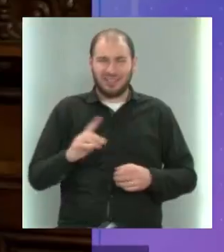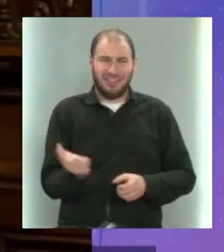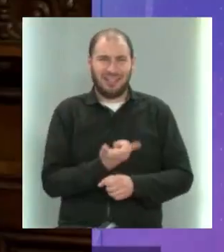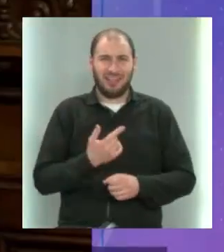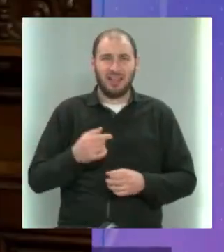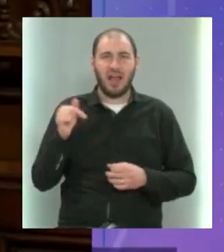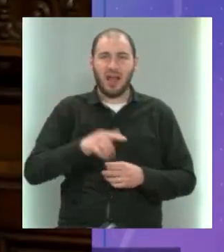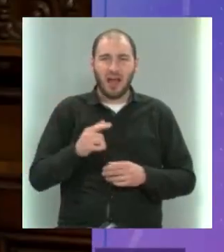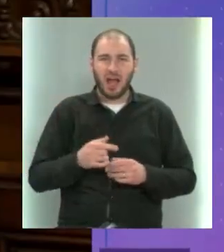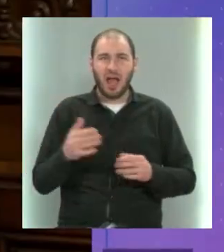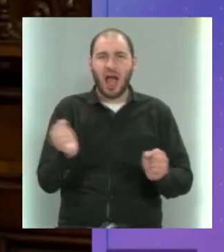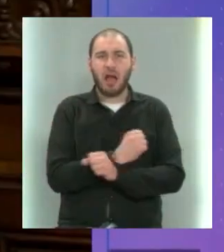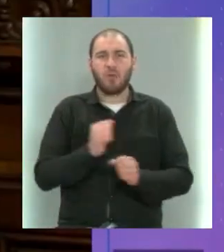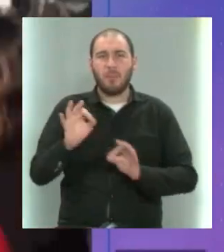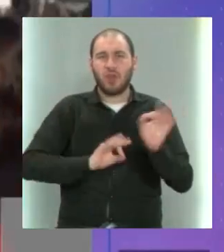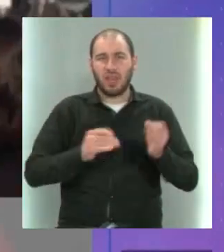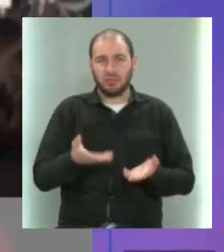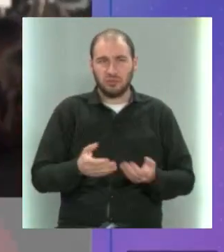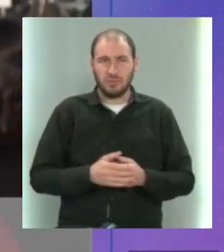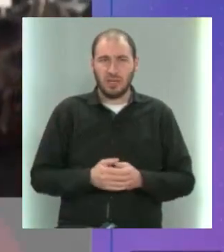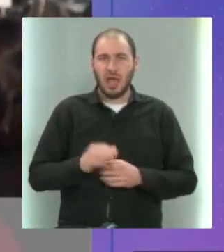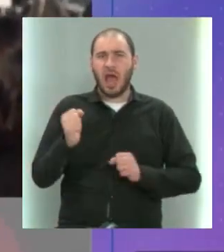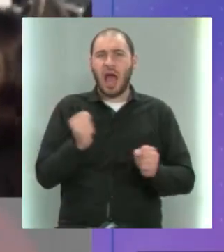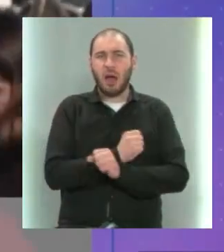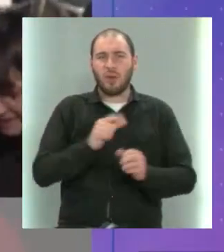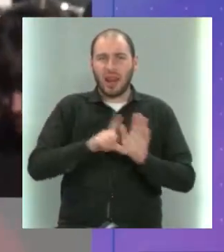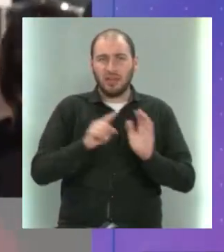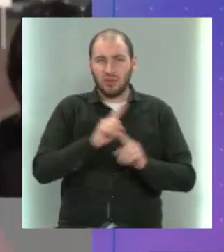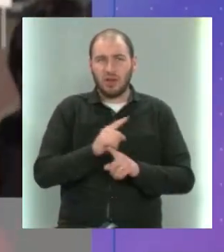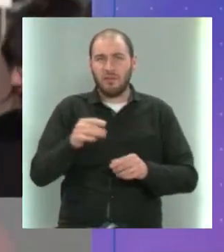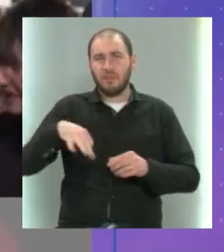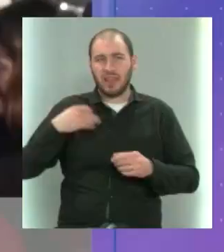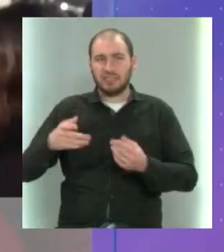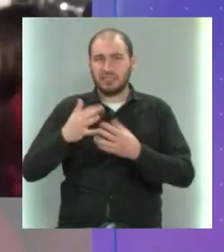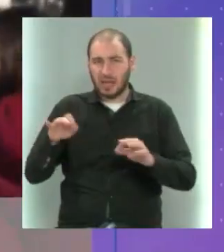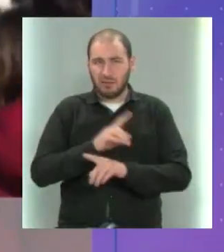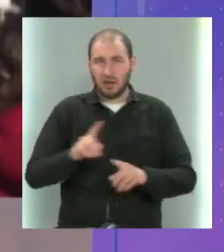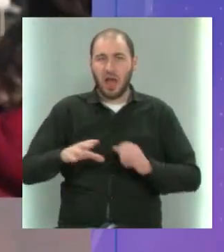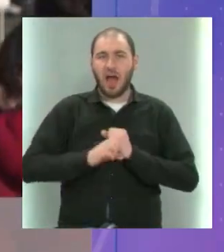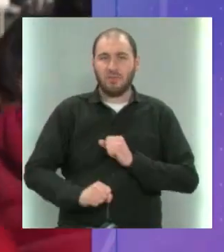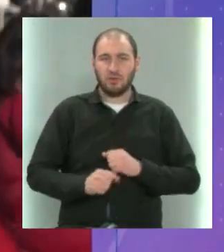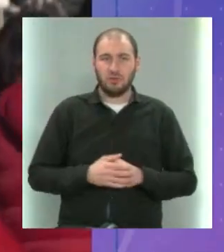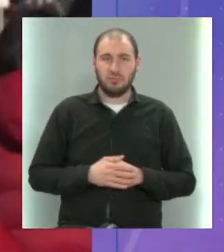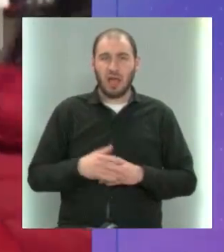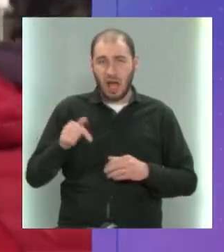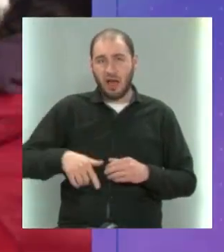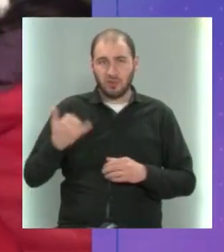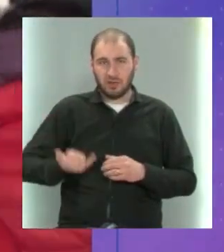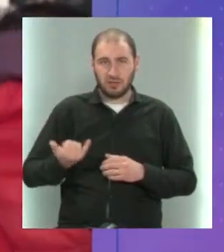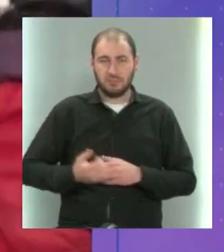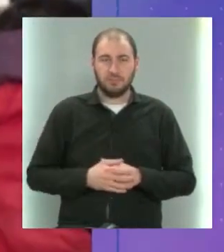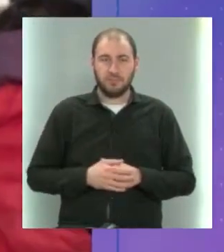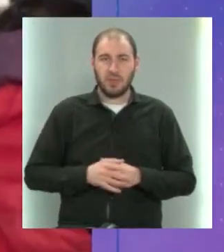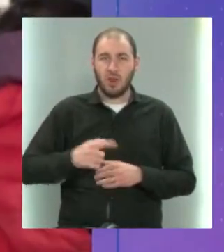pensar que se puede llegar a aprobar un proyecto así. No aprobar esta ley no va a salvar esas vidas. Los abortos ocurren